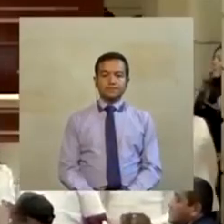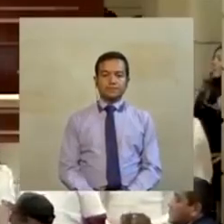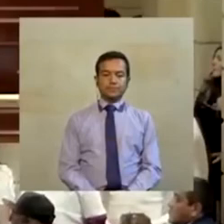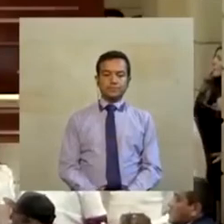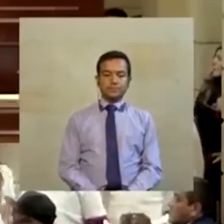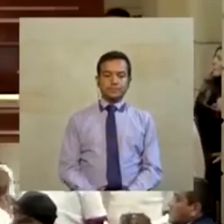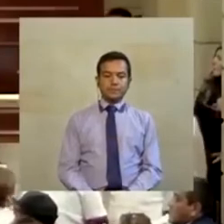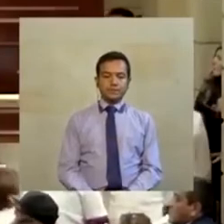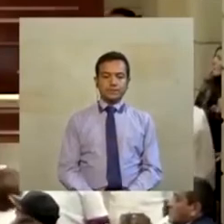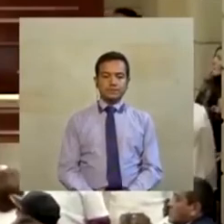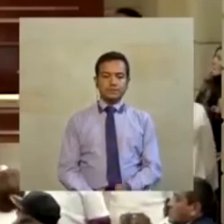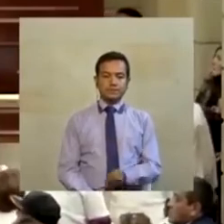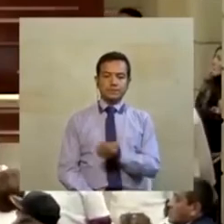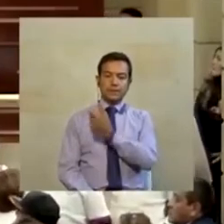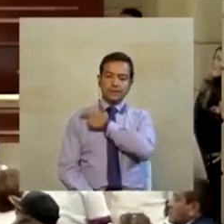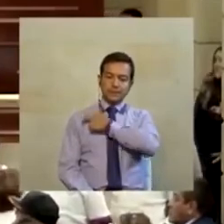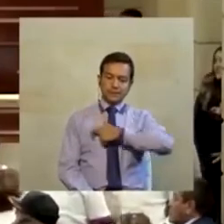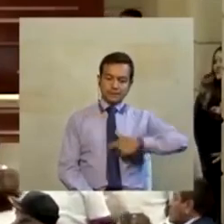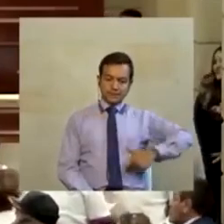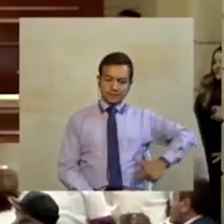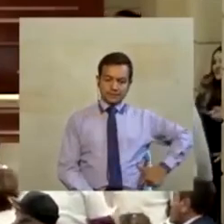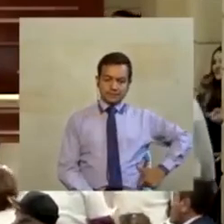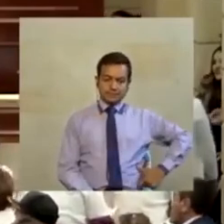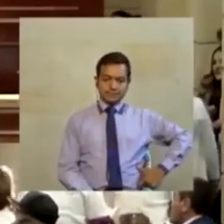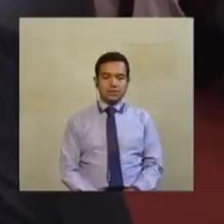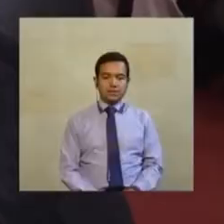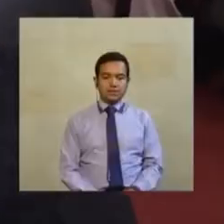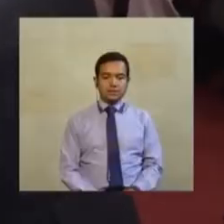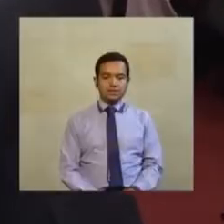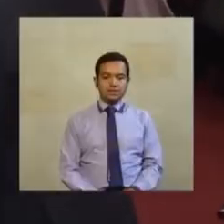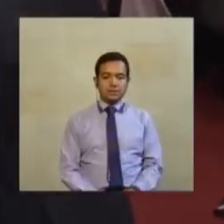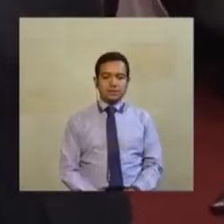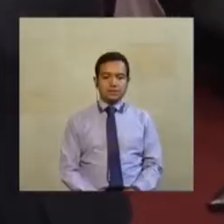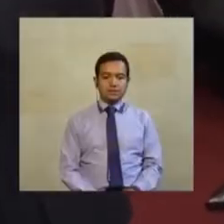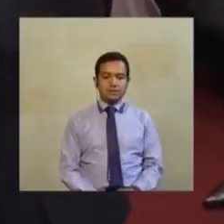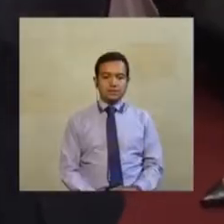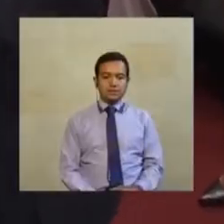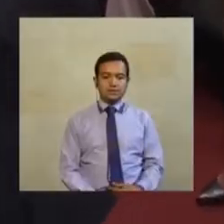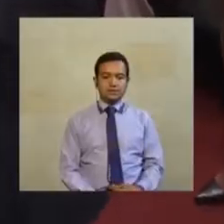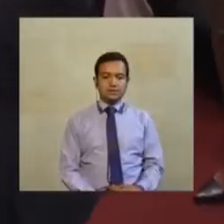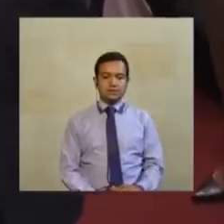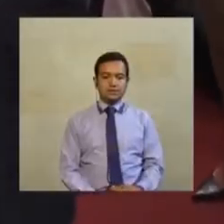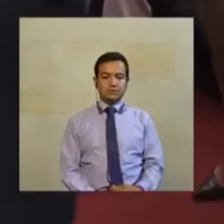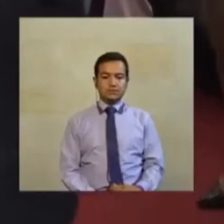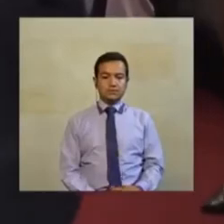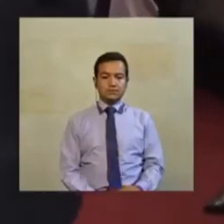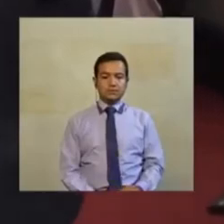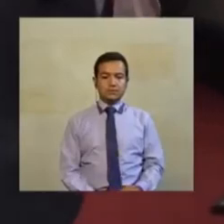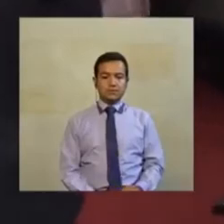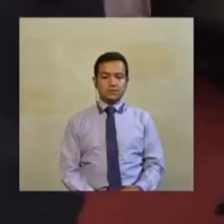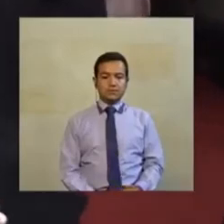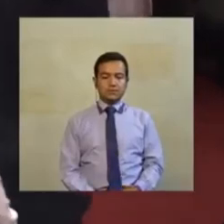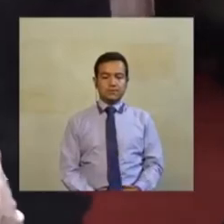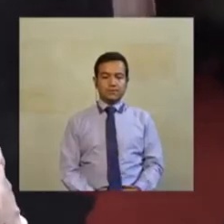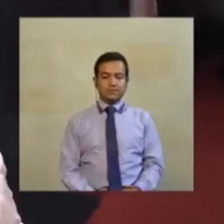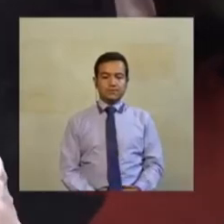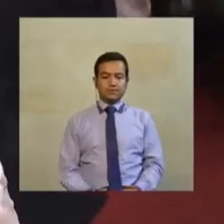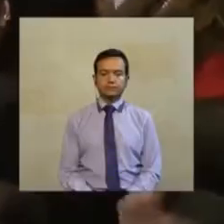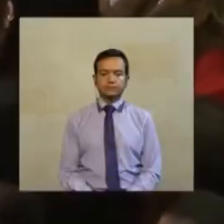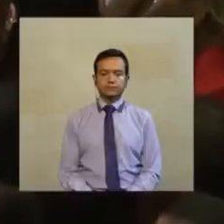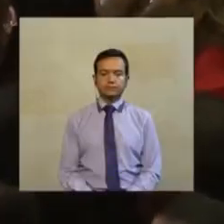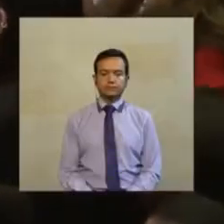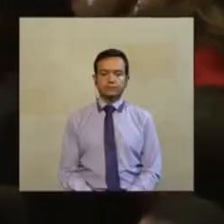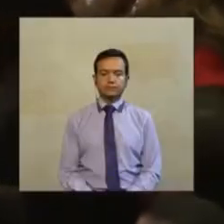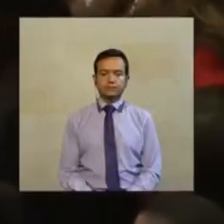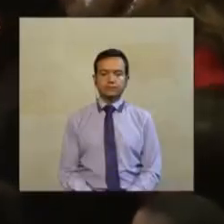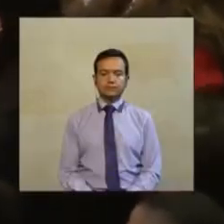Víctimas reconoce que en Colombia hay 8.6 millones de afectados del conflicto y de los cuales el 28% son niños, lo